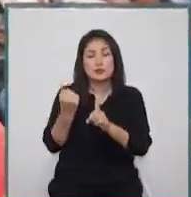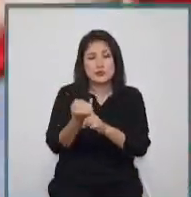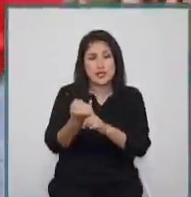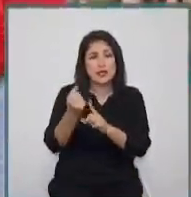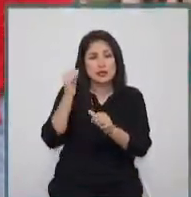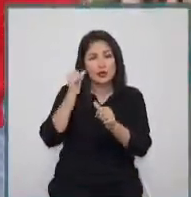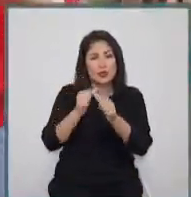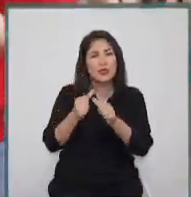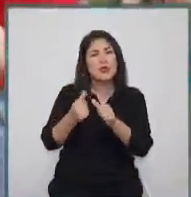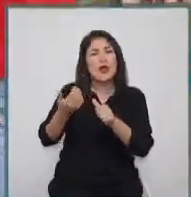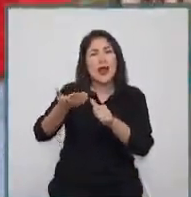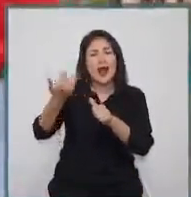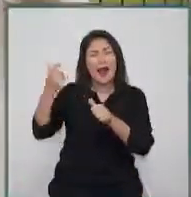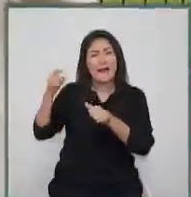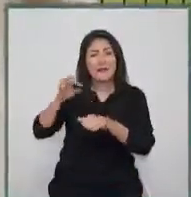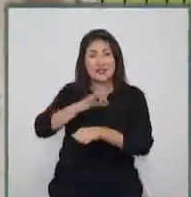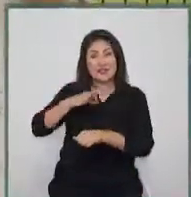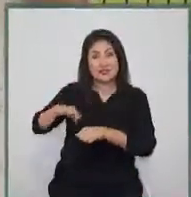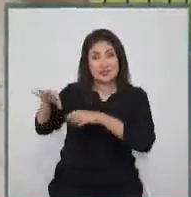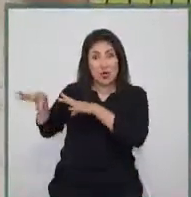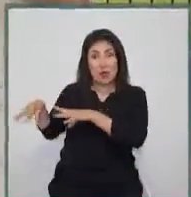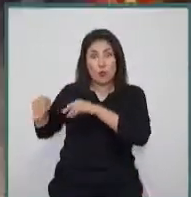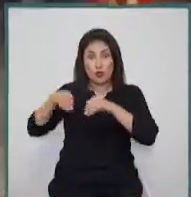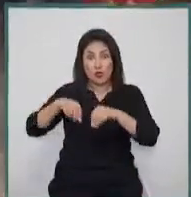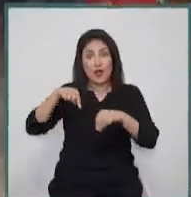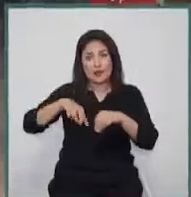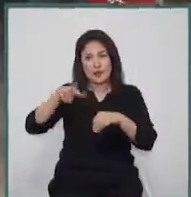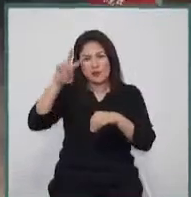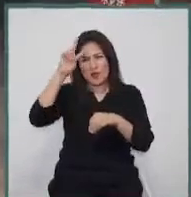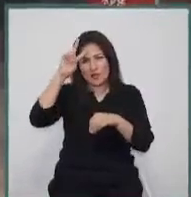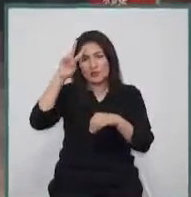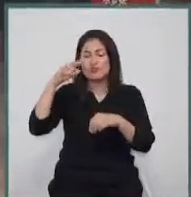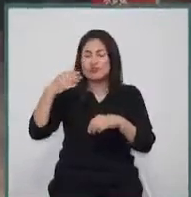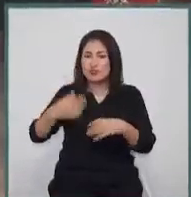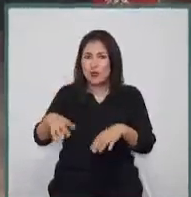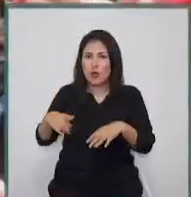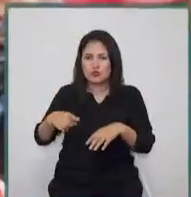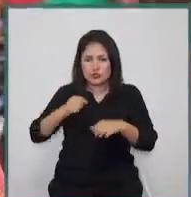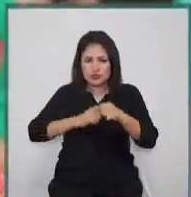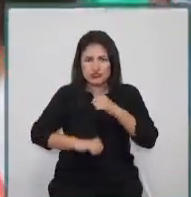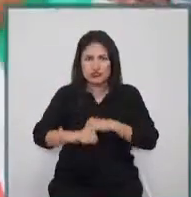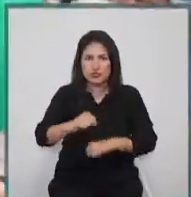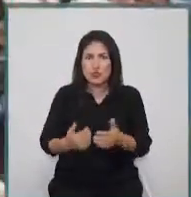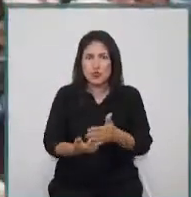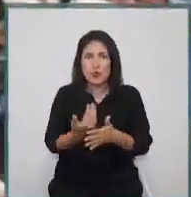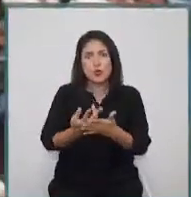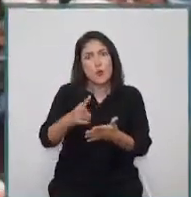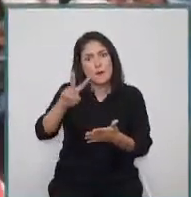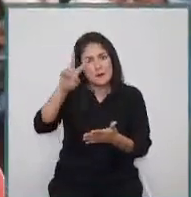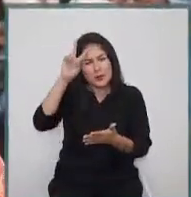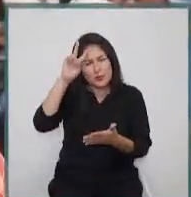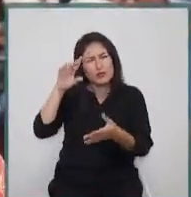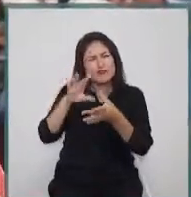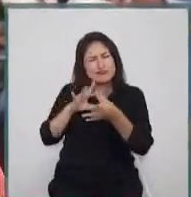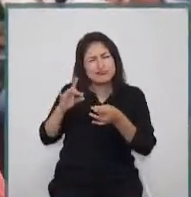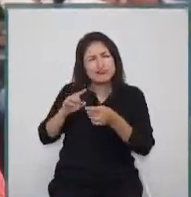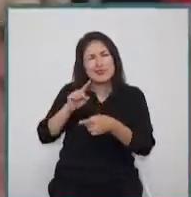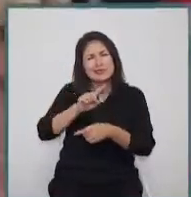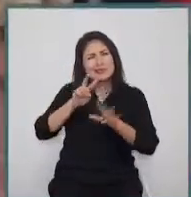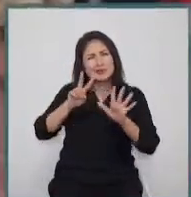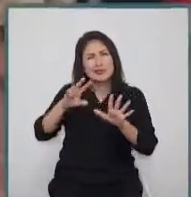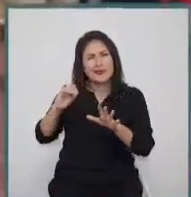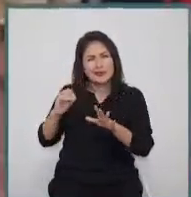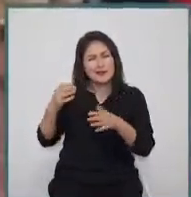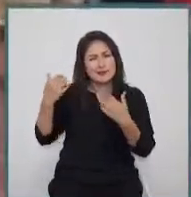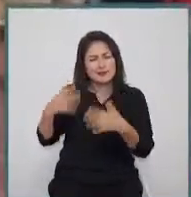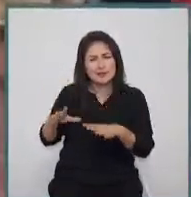primera y principal migración para el Perú fueron los chinos. Entonces ya tenemos una historia con ellos de más de 170 años.